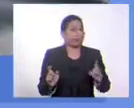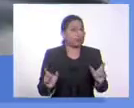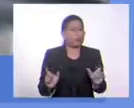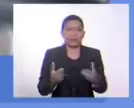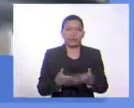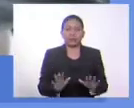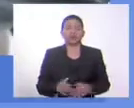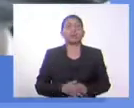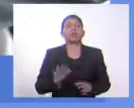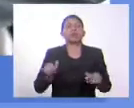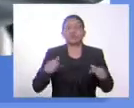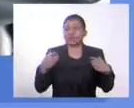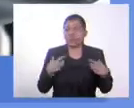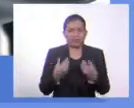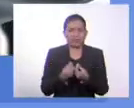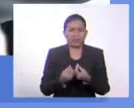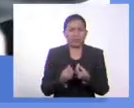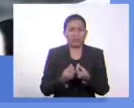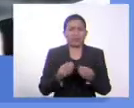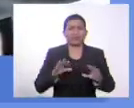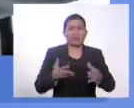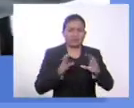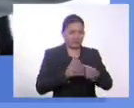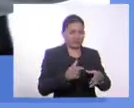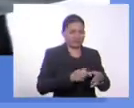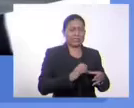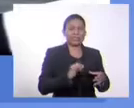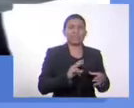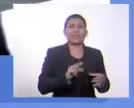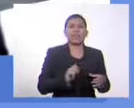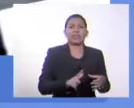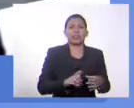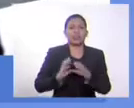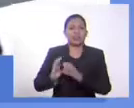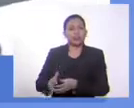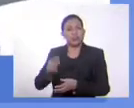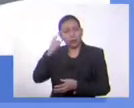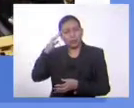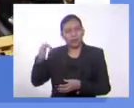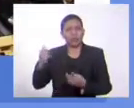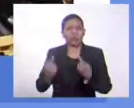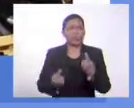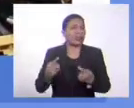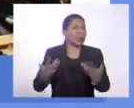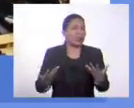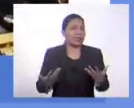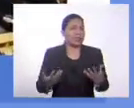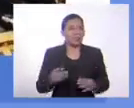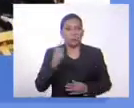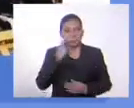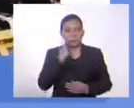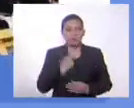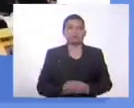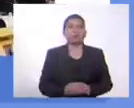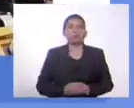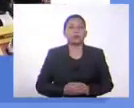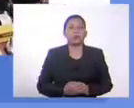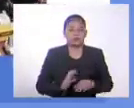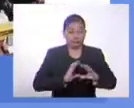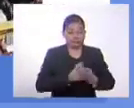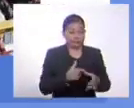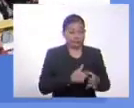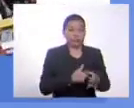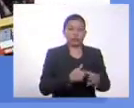política. Bueno, Hegel lo que dice es una cosa: la sociedad civil es el cuerpo social donde se organizan primariamente los